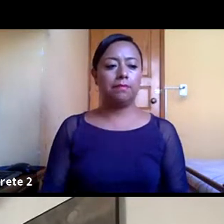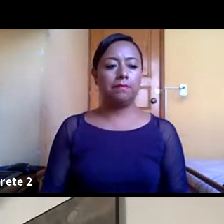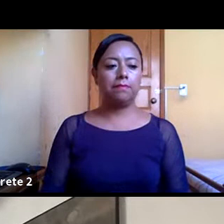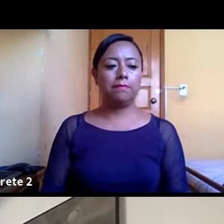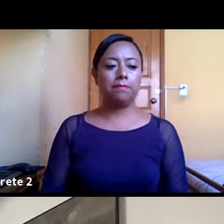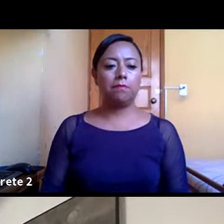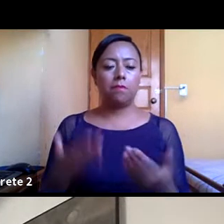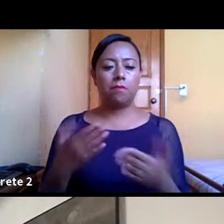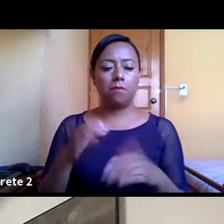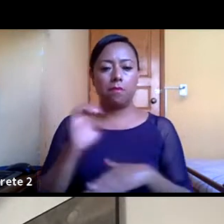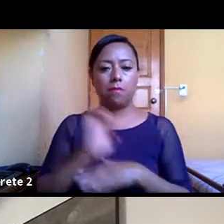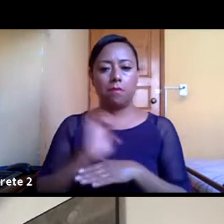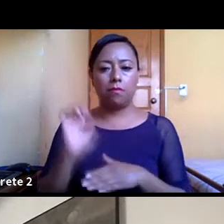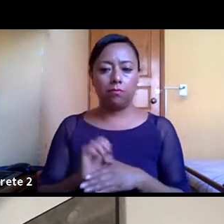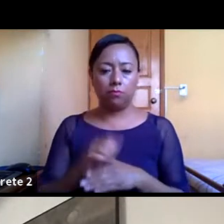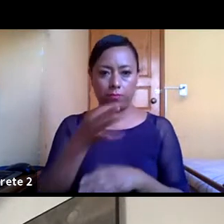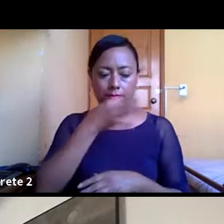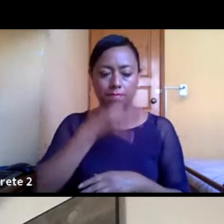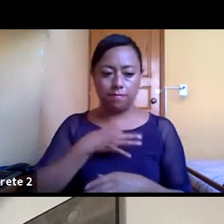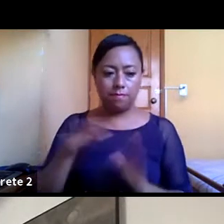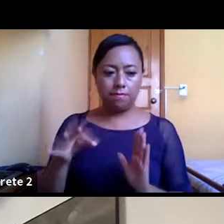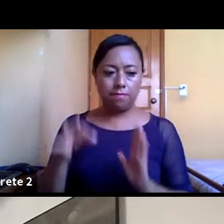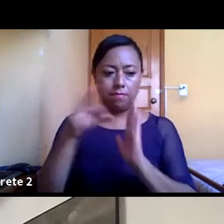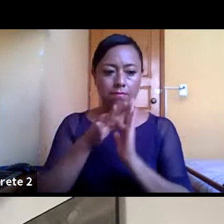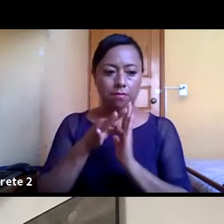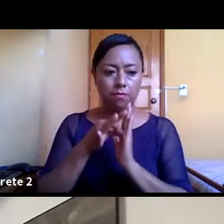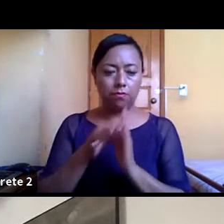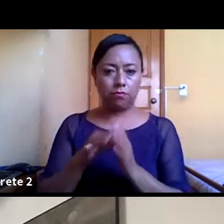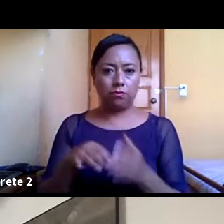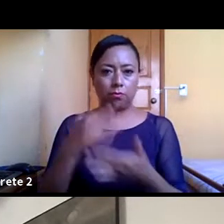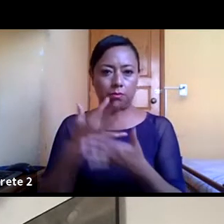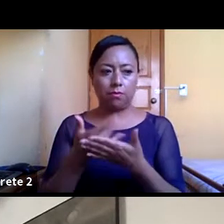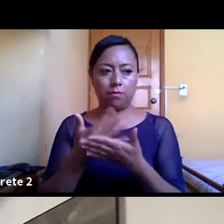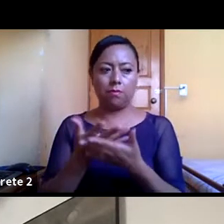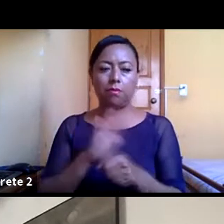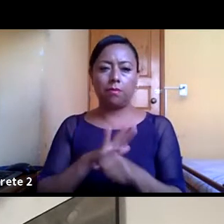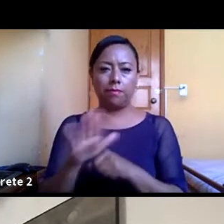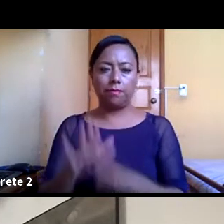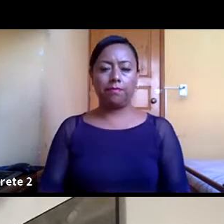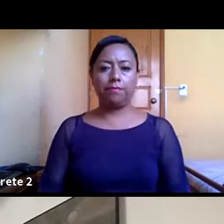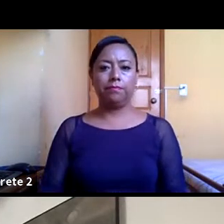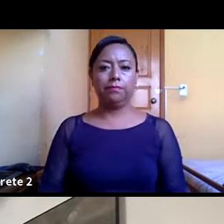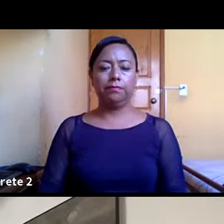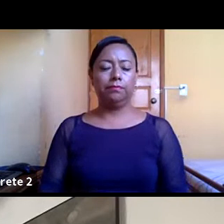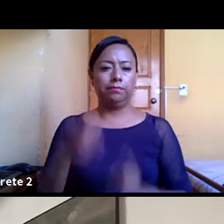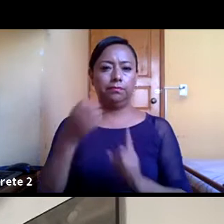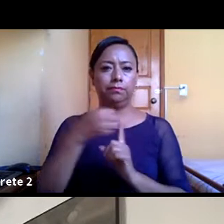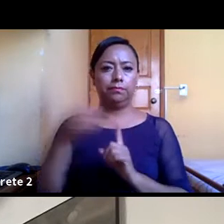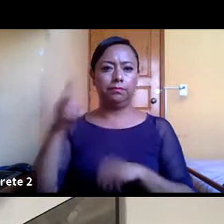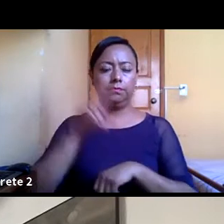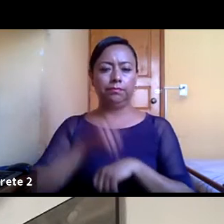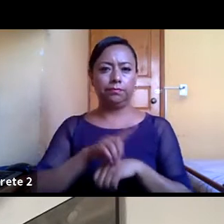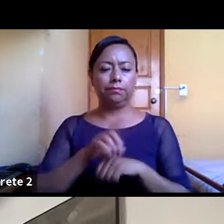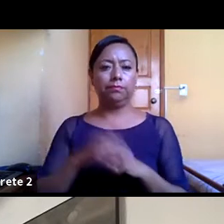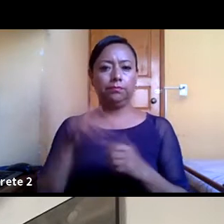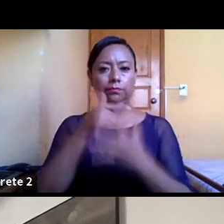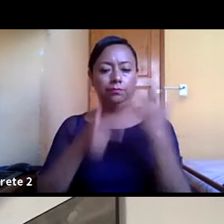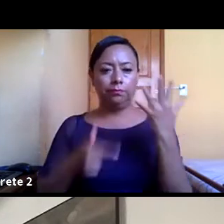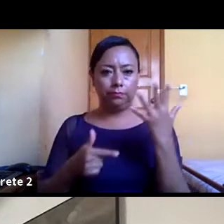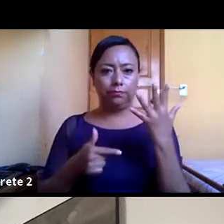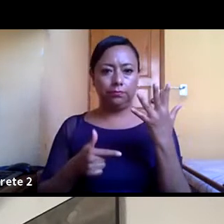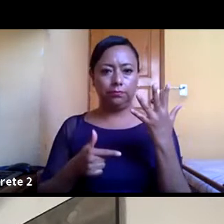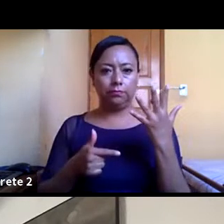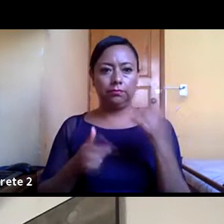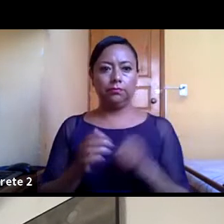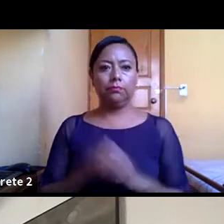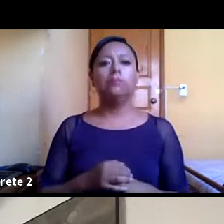dejaríamos entonces pendiente. Se procede a dar lectura a la orden del día. Lista de asistencia y declaración de quórum.